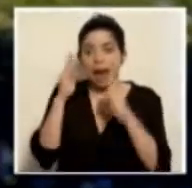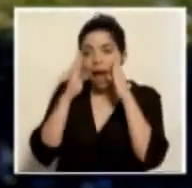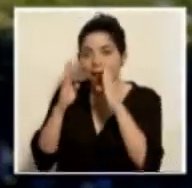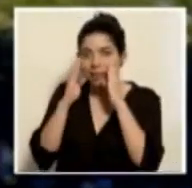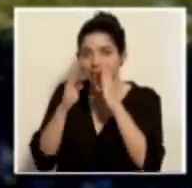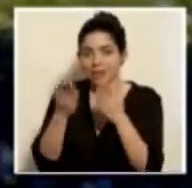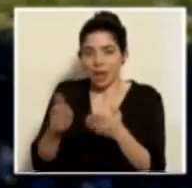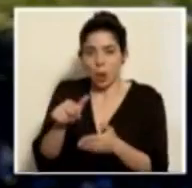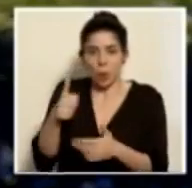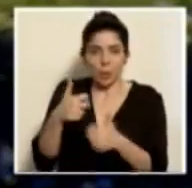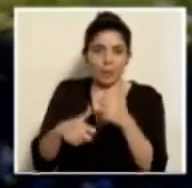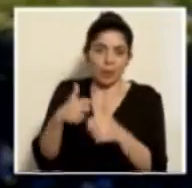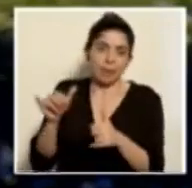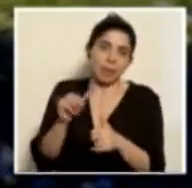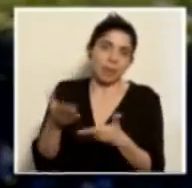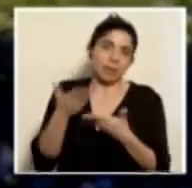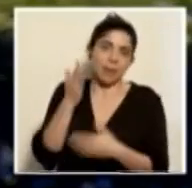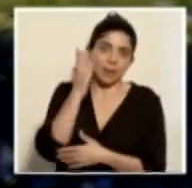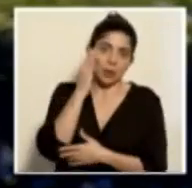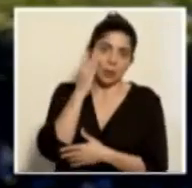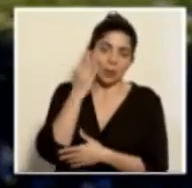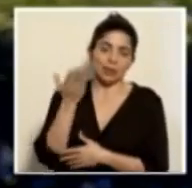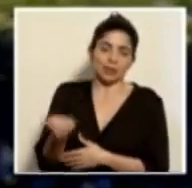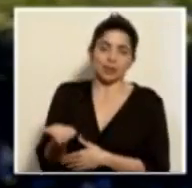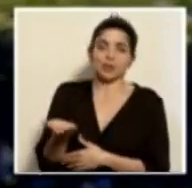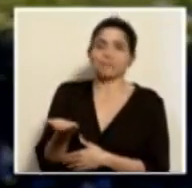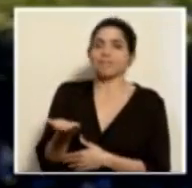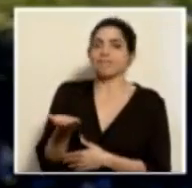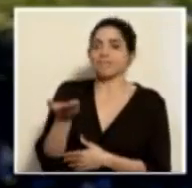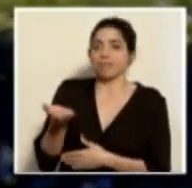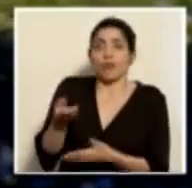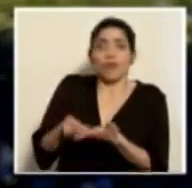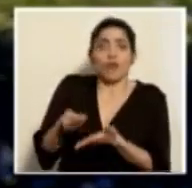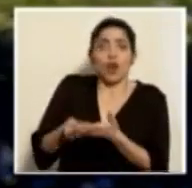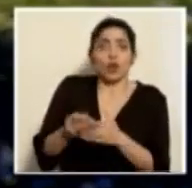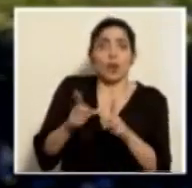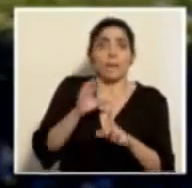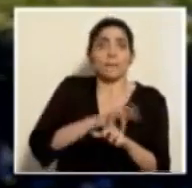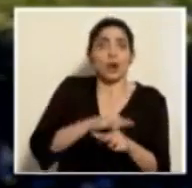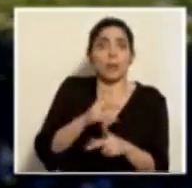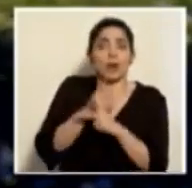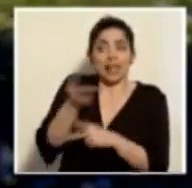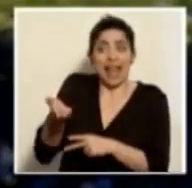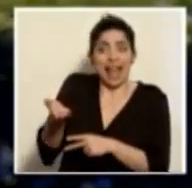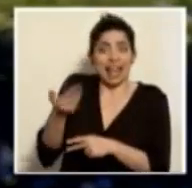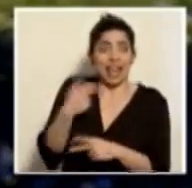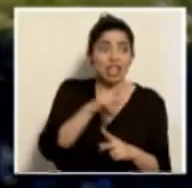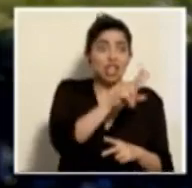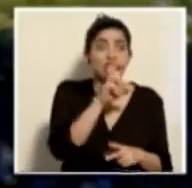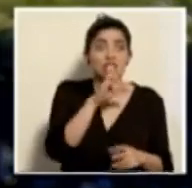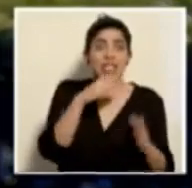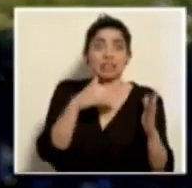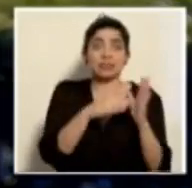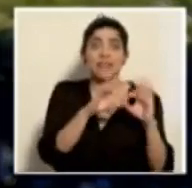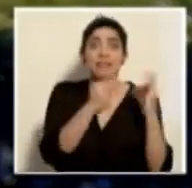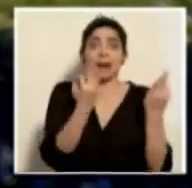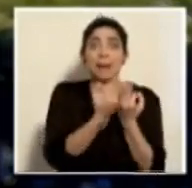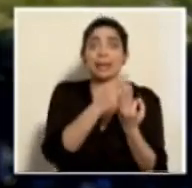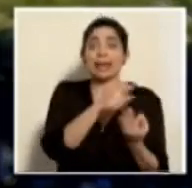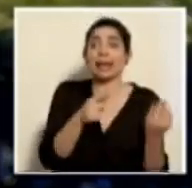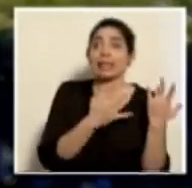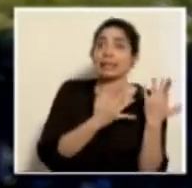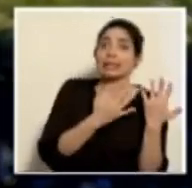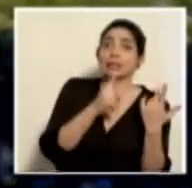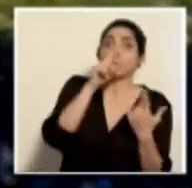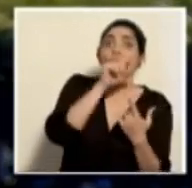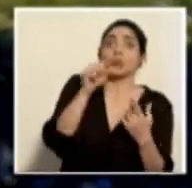que evidentemente es preocupante. Y ahí están los fondos del bono proteger. Hay 200,000 familias, presidente, que esperaron una